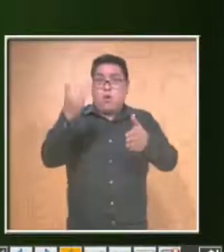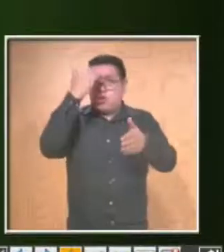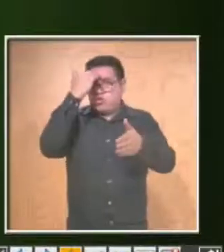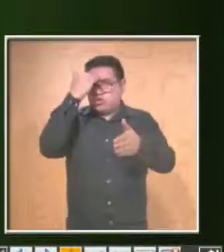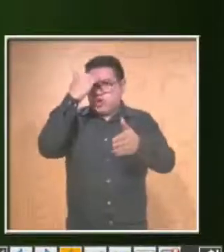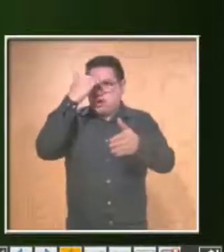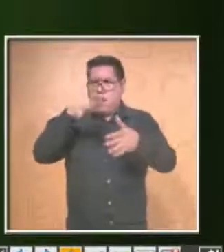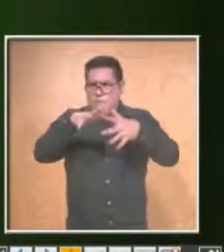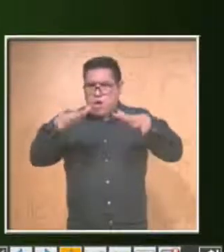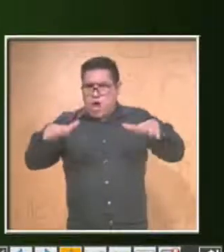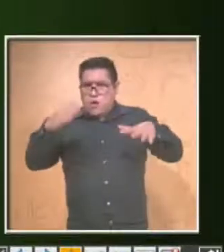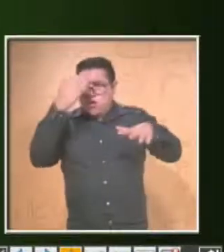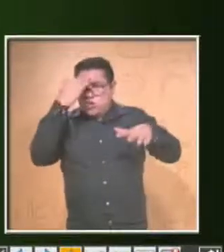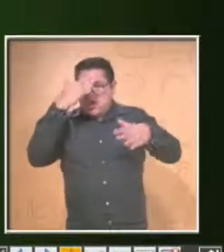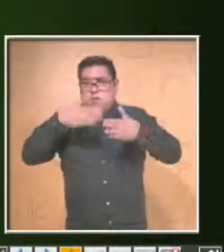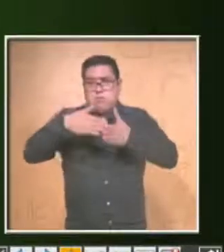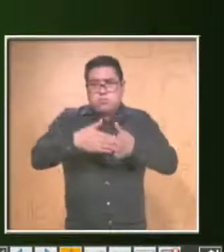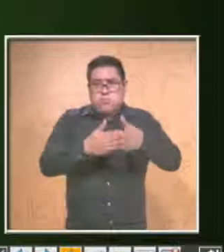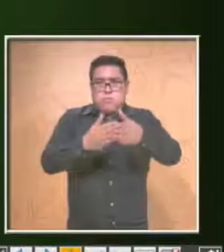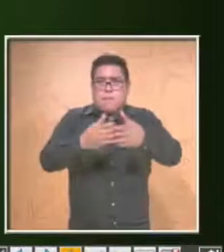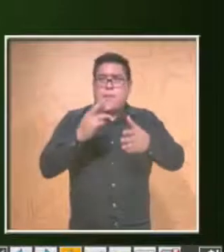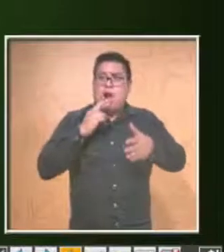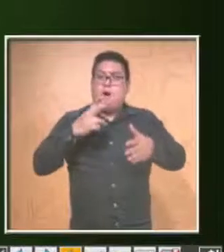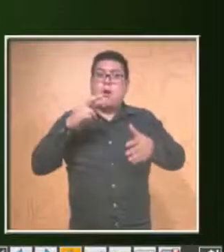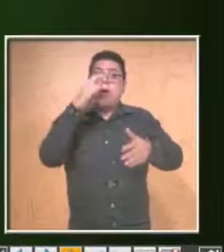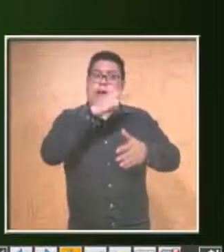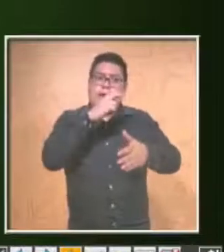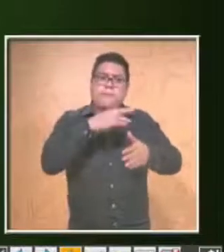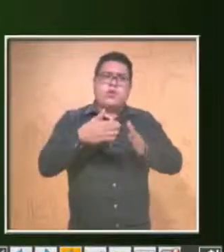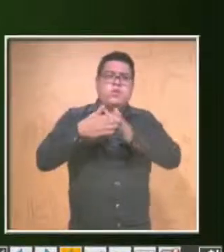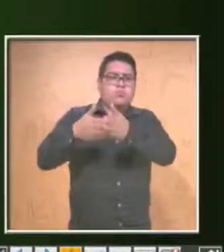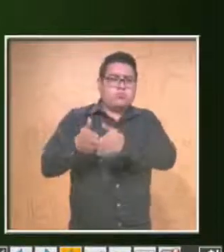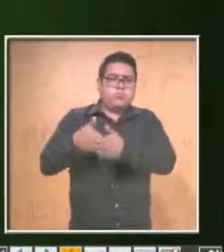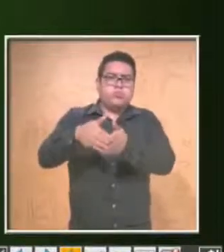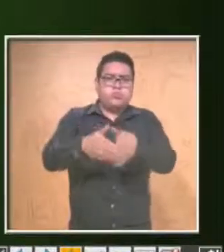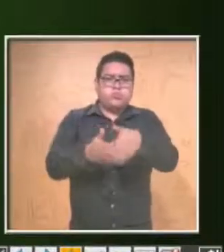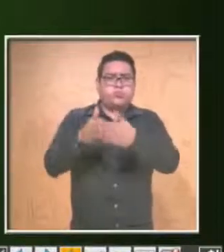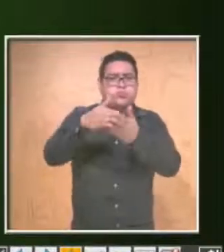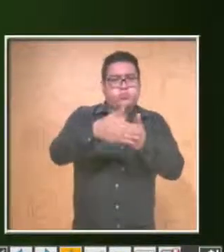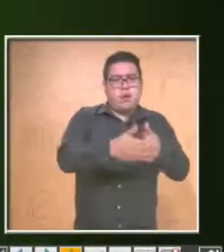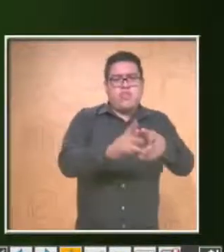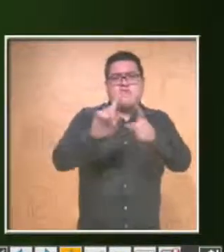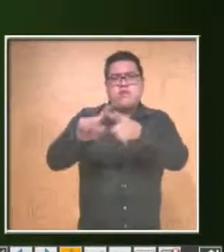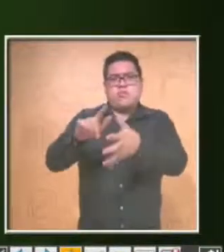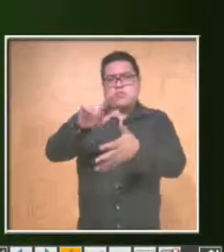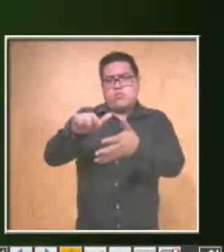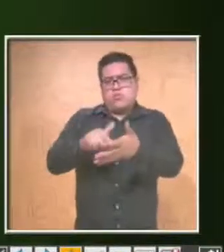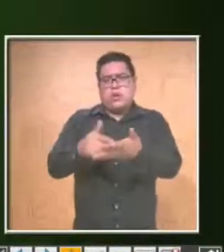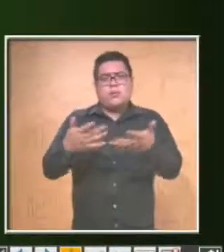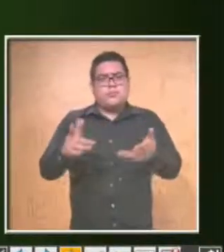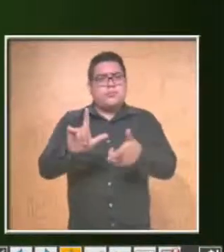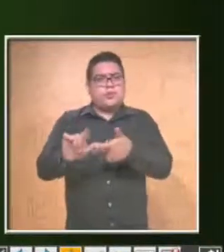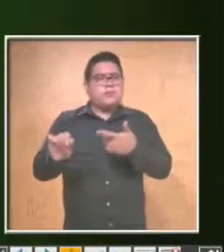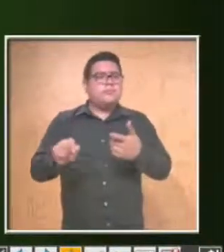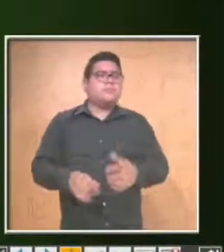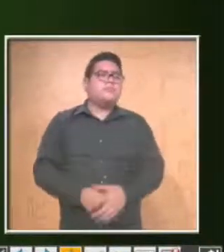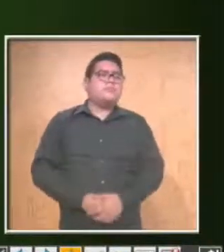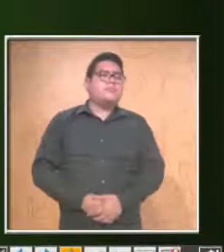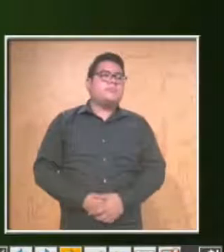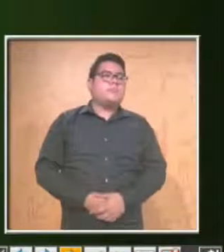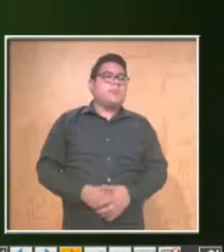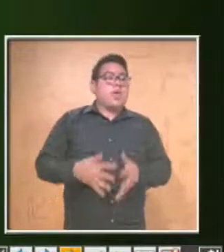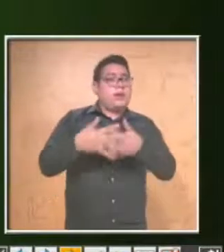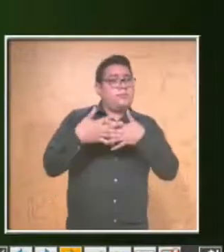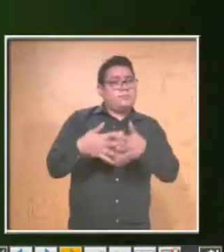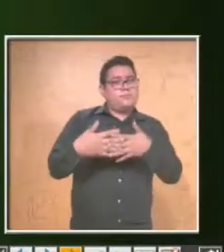mar para surcar más rápido, para navegar con mayor prestancia a lugares que antes no se podía llegar. Y las